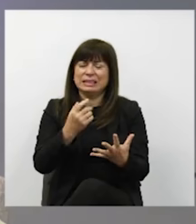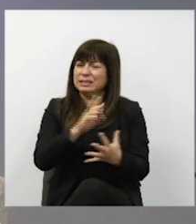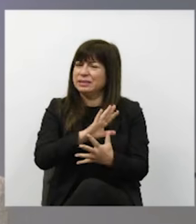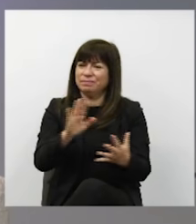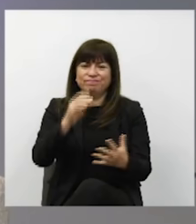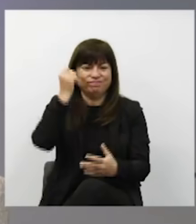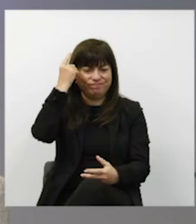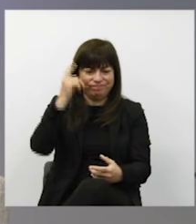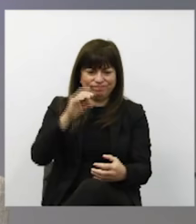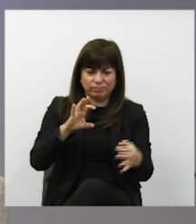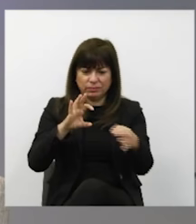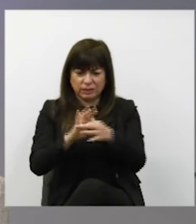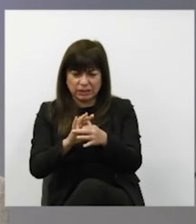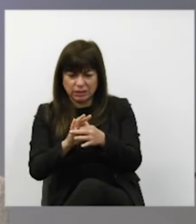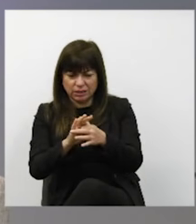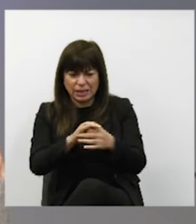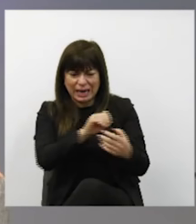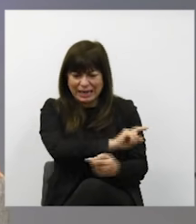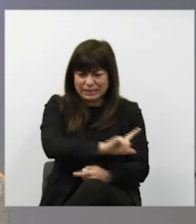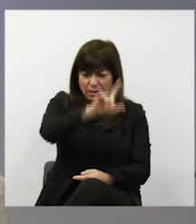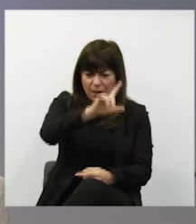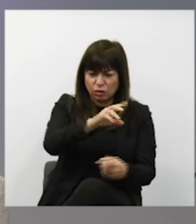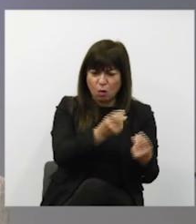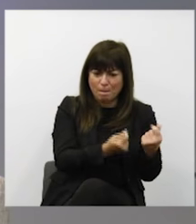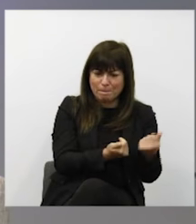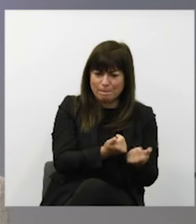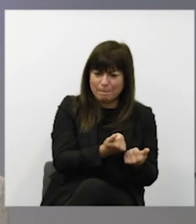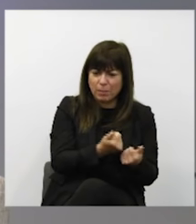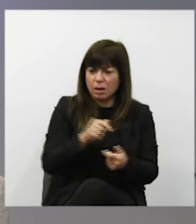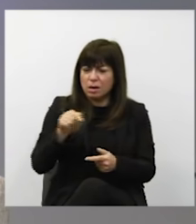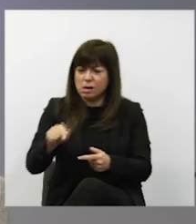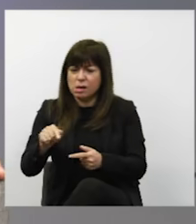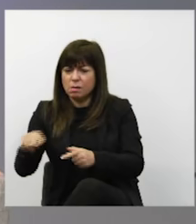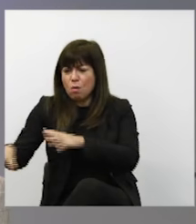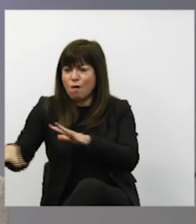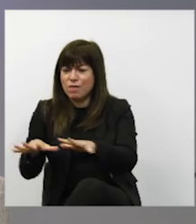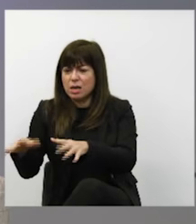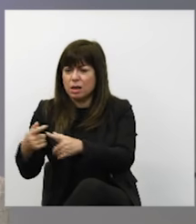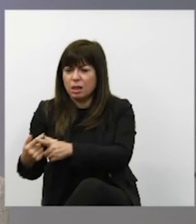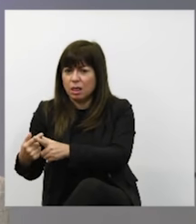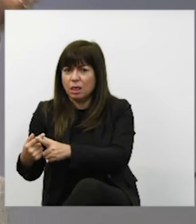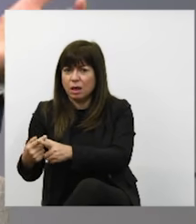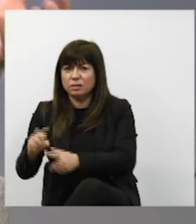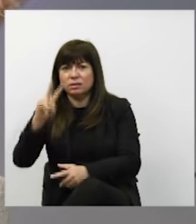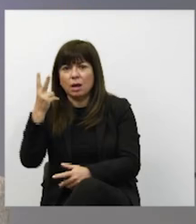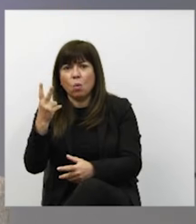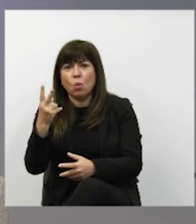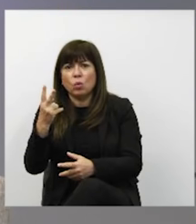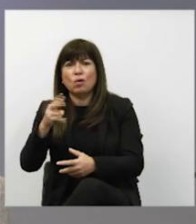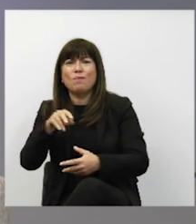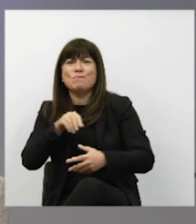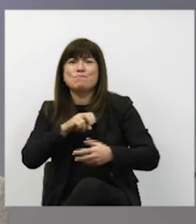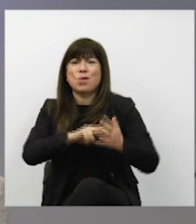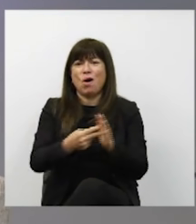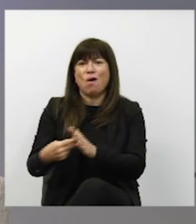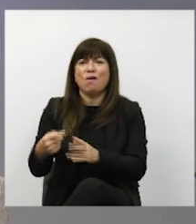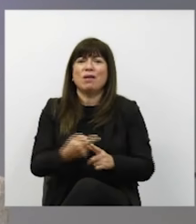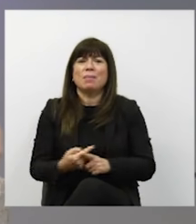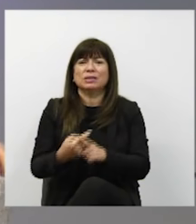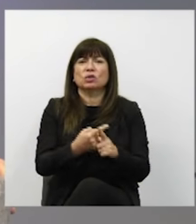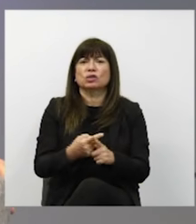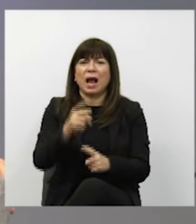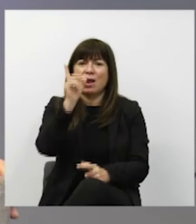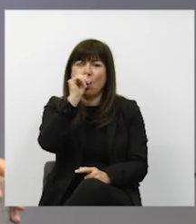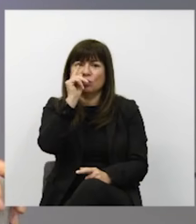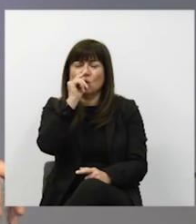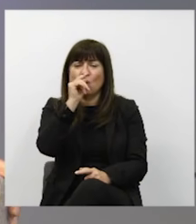incomprensión del vínculo entre crecimiento y movilidad social. Segundo, con un estallido social que tuvimos, ¿no es cierto?, a partir de octubre y luego con los efectos